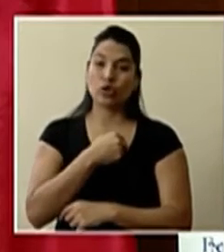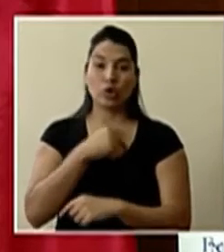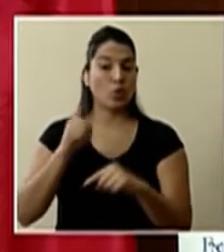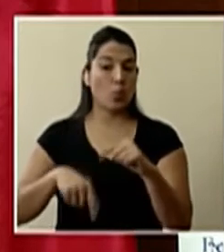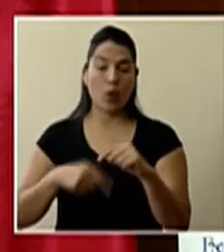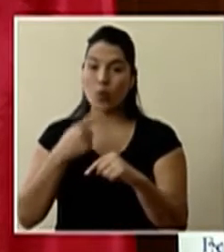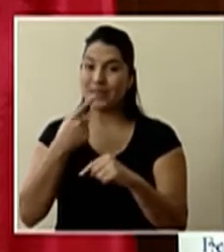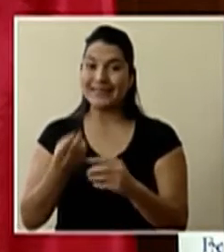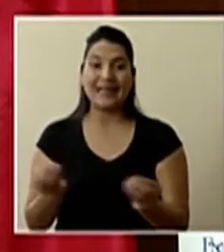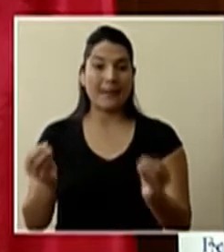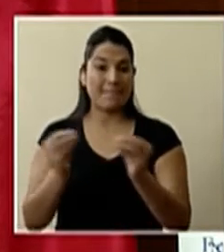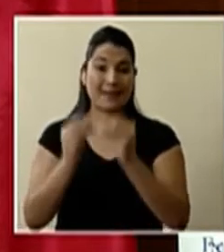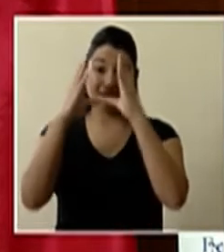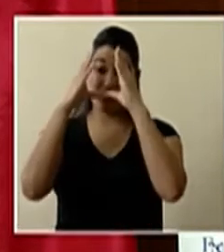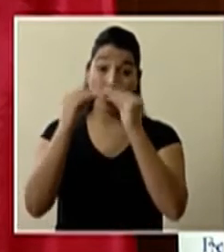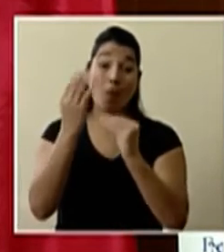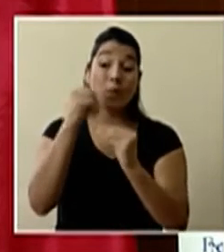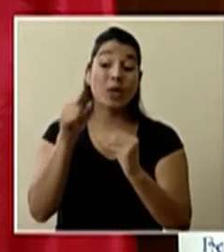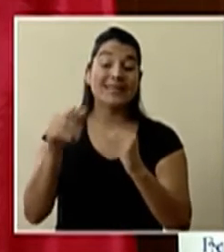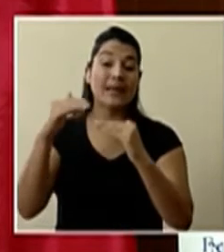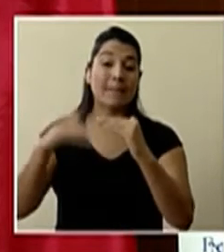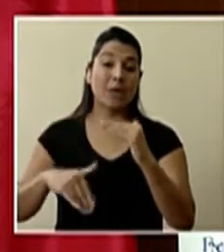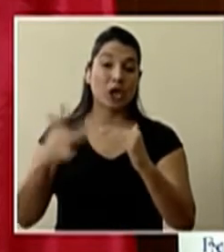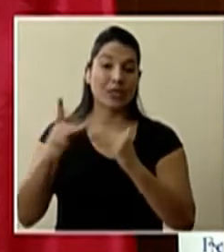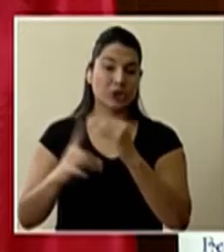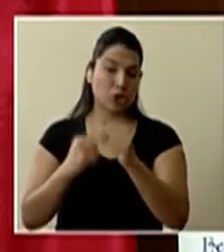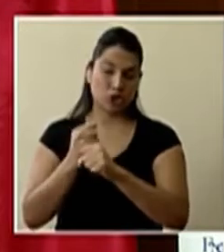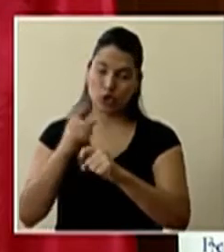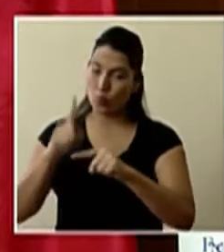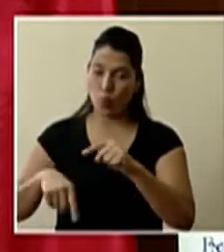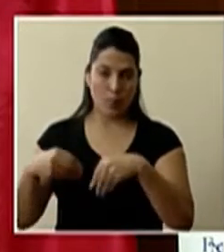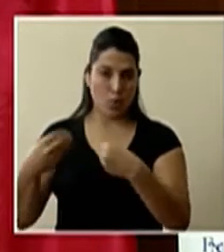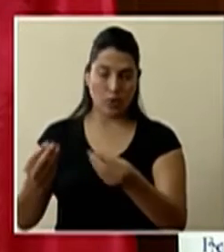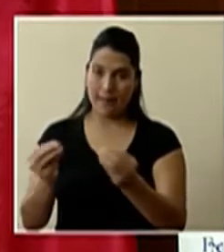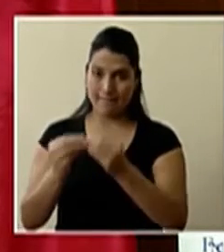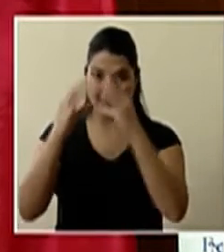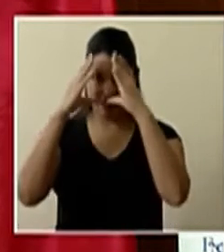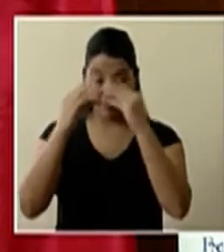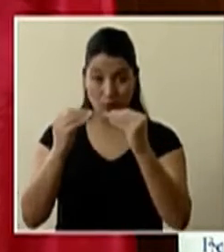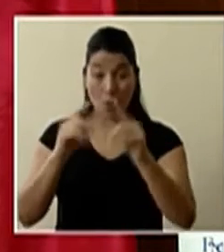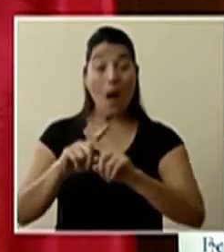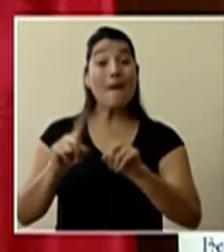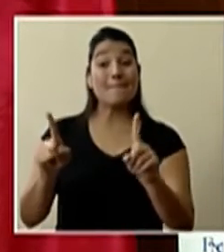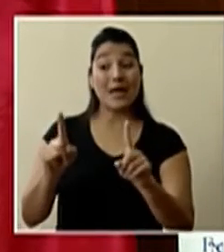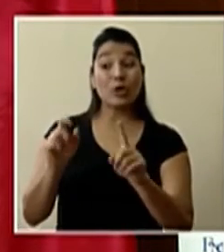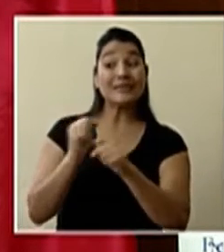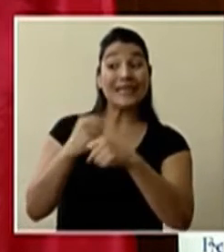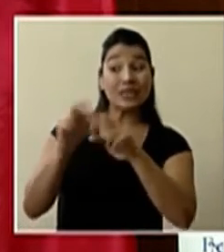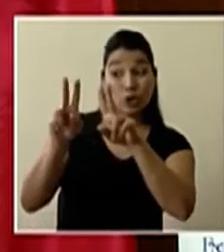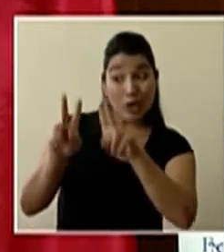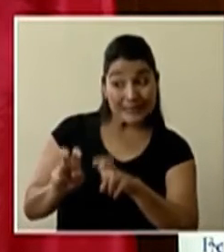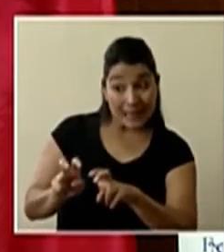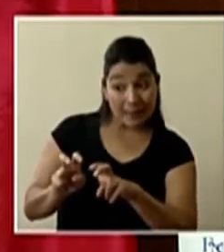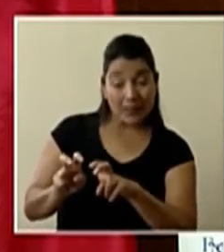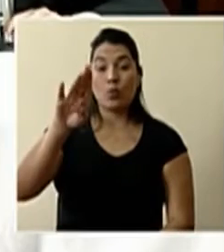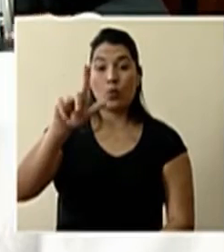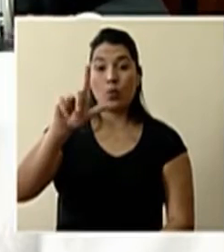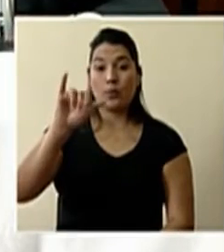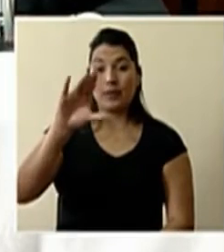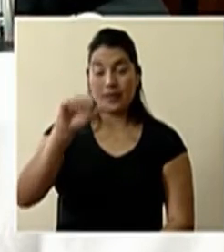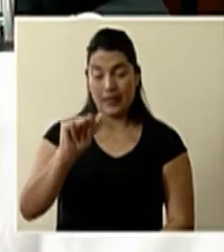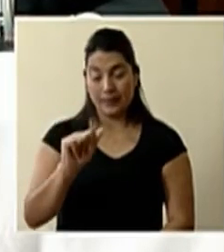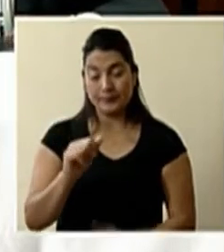detalles sobre su estado de salud más que decir que se le hizo la prueba y salió negativa